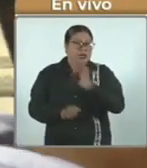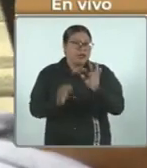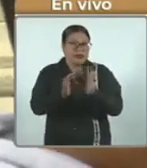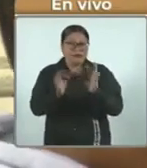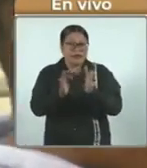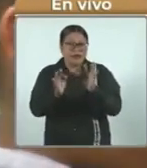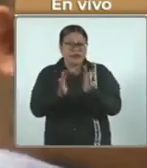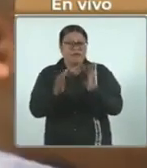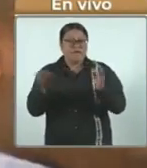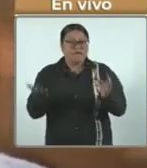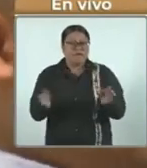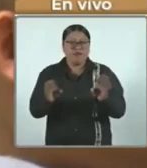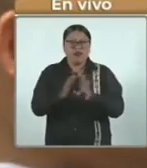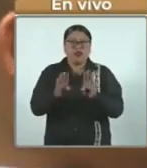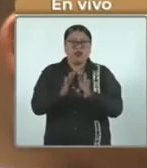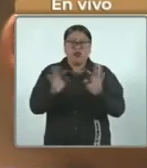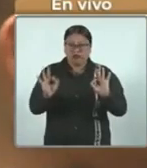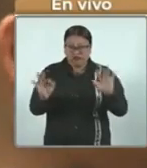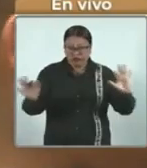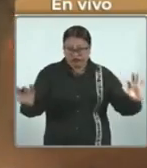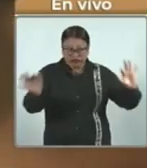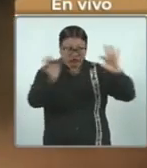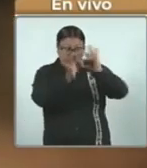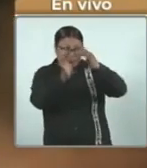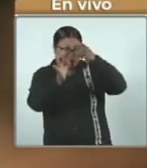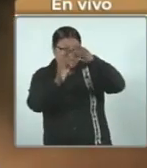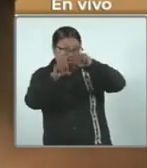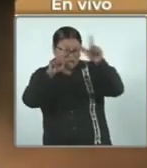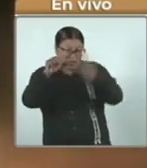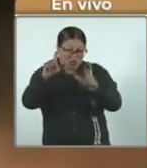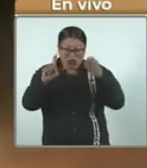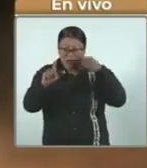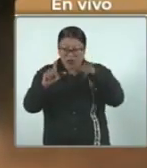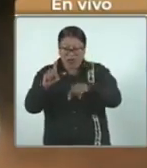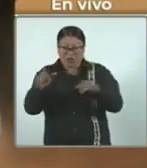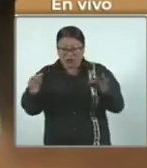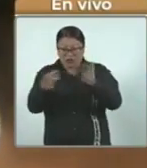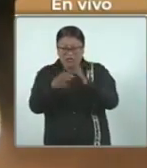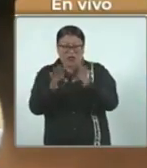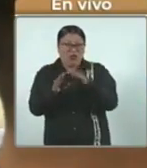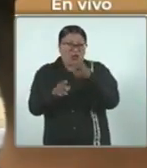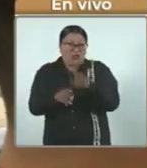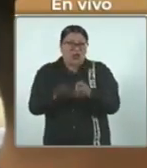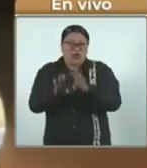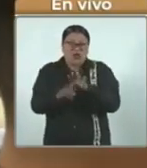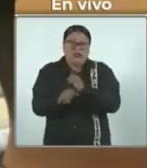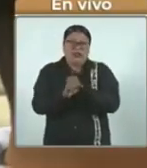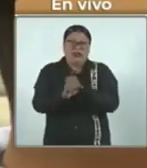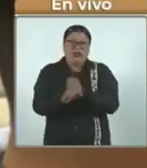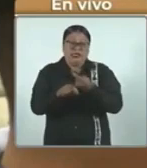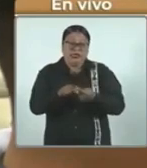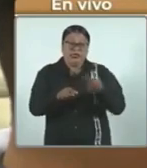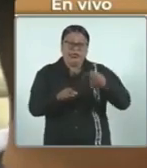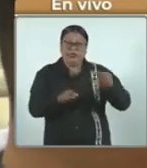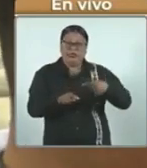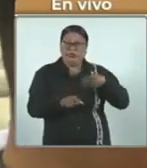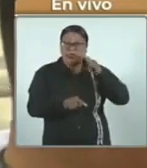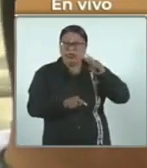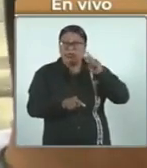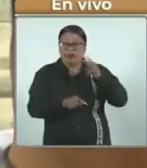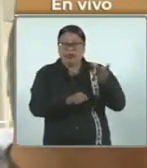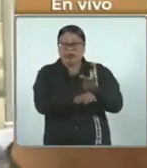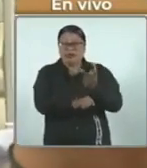va precisamente a armonizarse Oaxaca, ya que pues en tema de seguridad pues últimamente se han visto